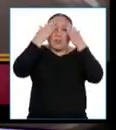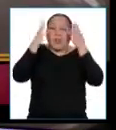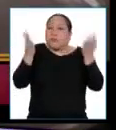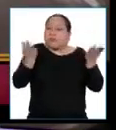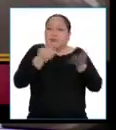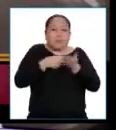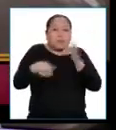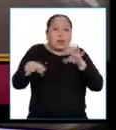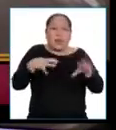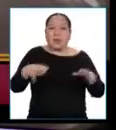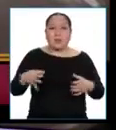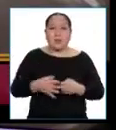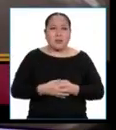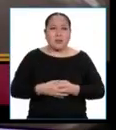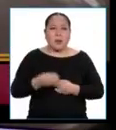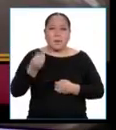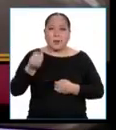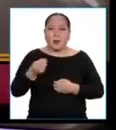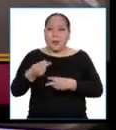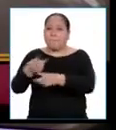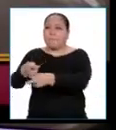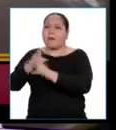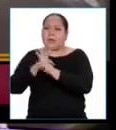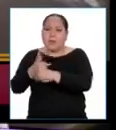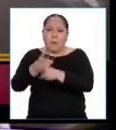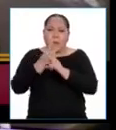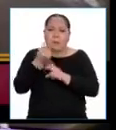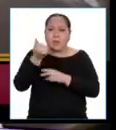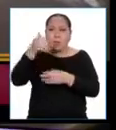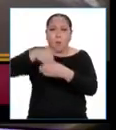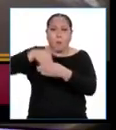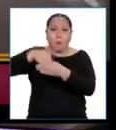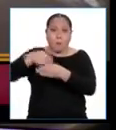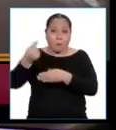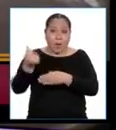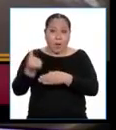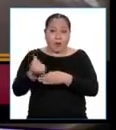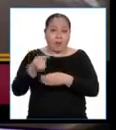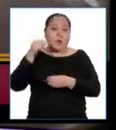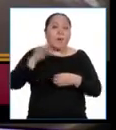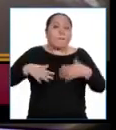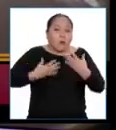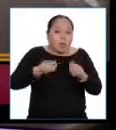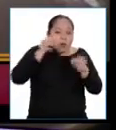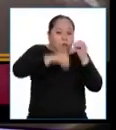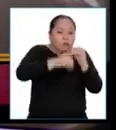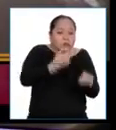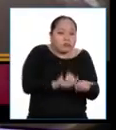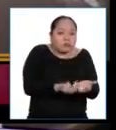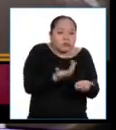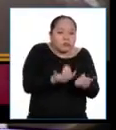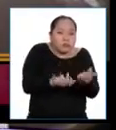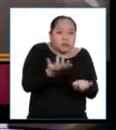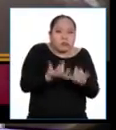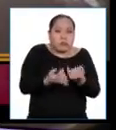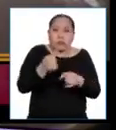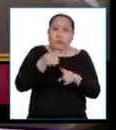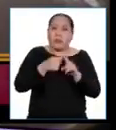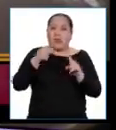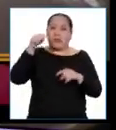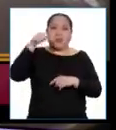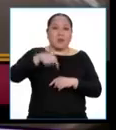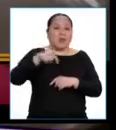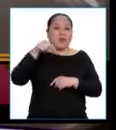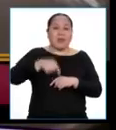hacer porque sacamos préstamos de los bancos para poder sembrar, pero esta pandemia